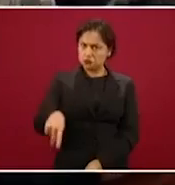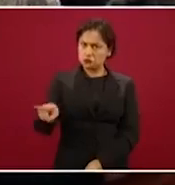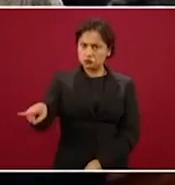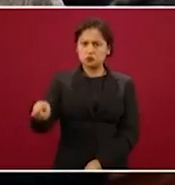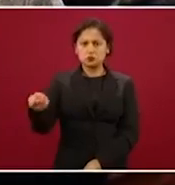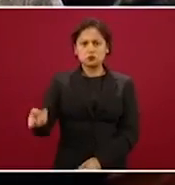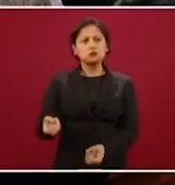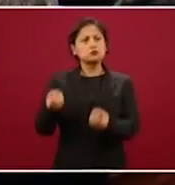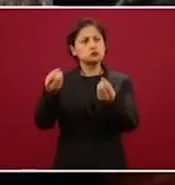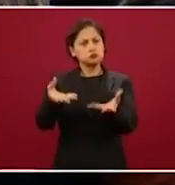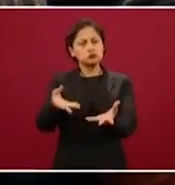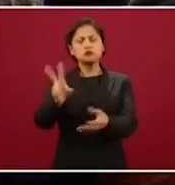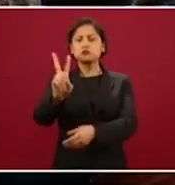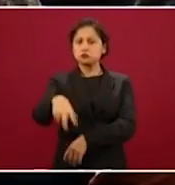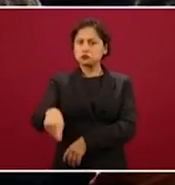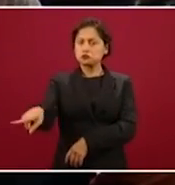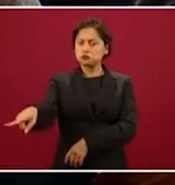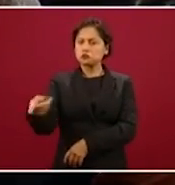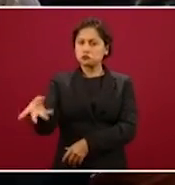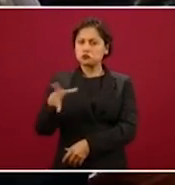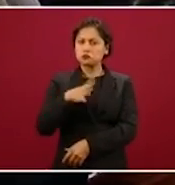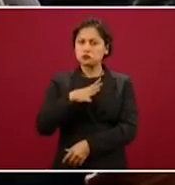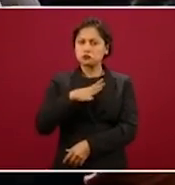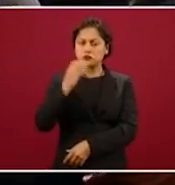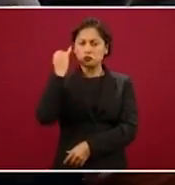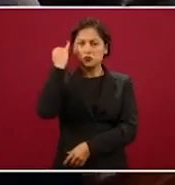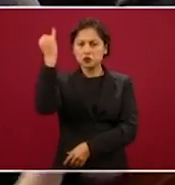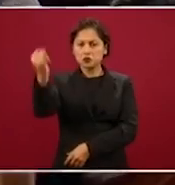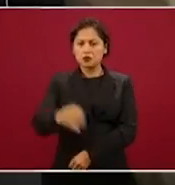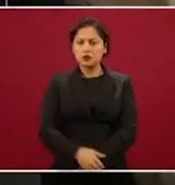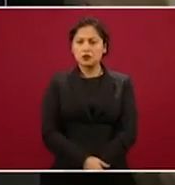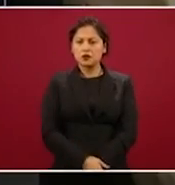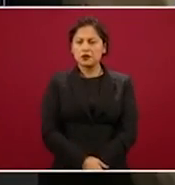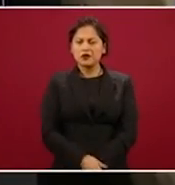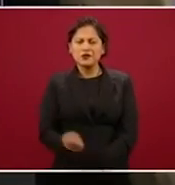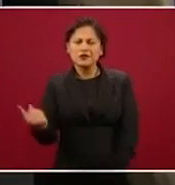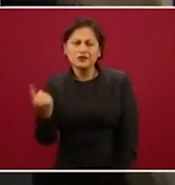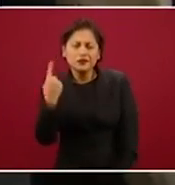la asignación de turnos podemos entregar a la clase de edad? ¿Sobre la qué?